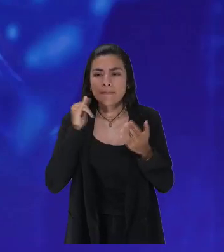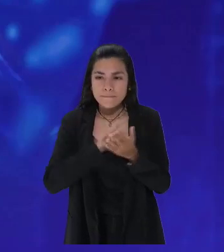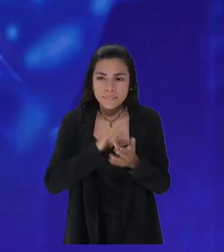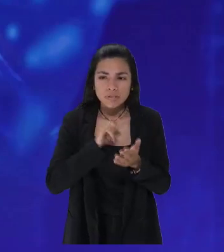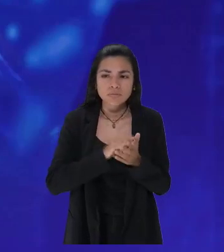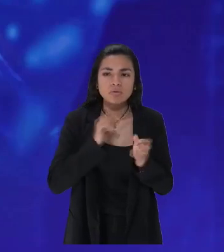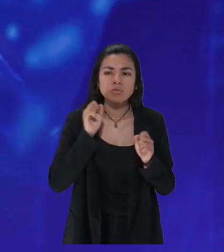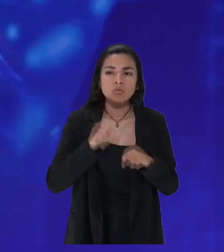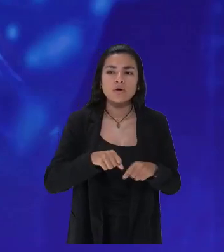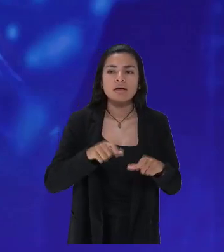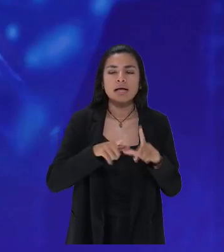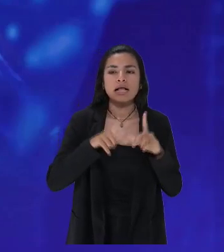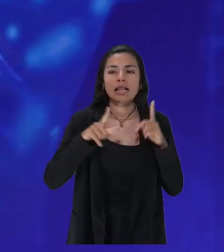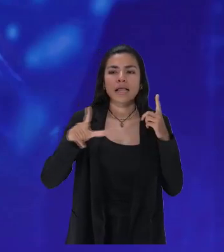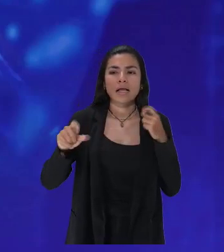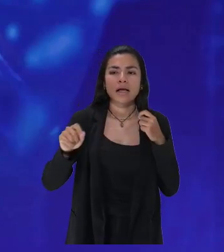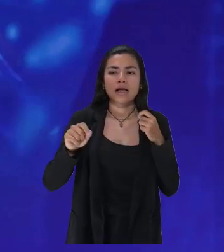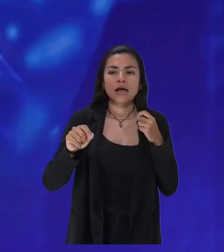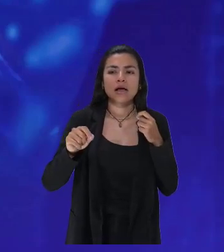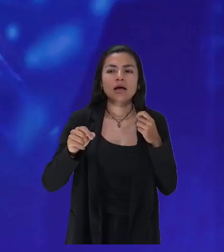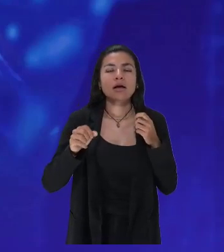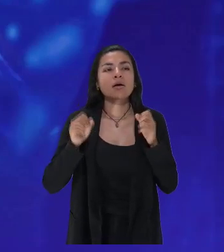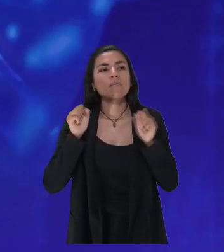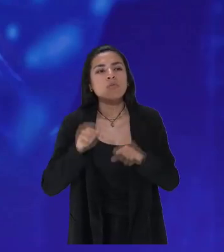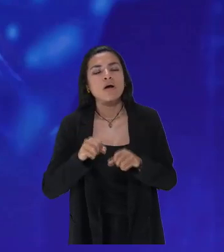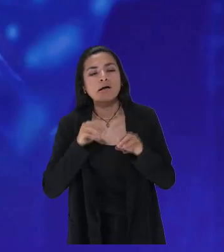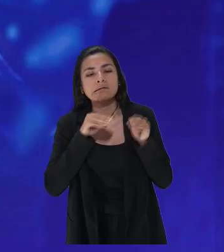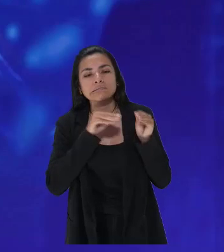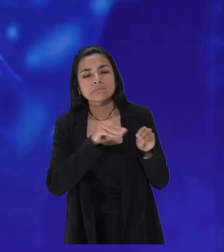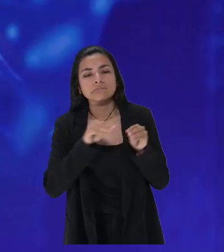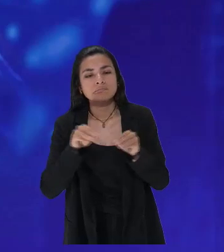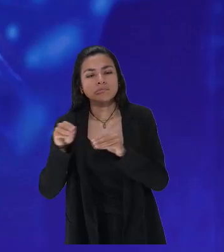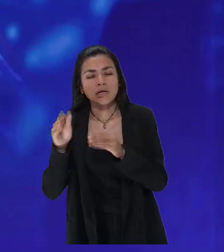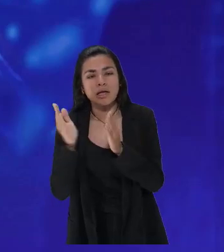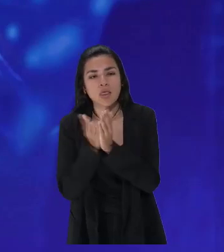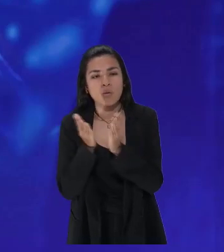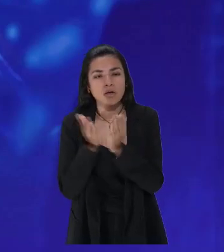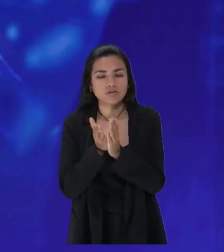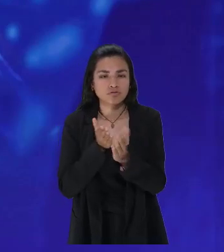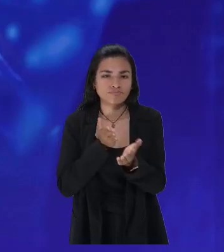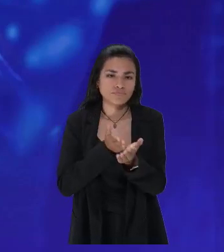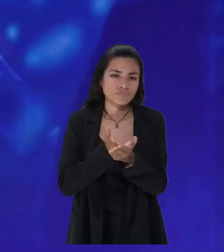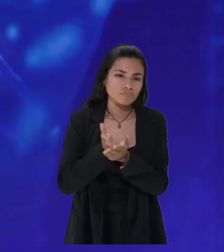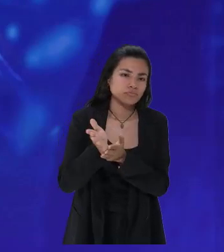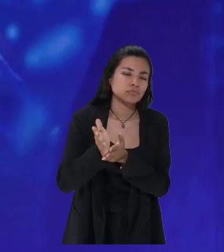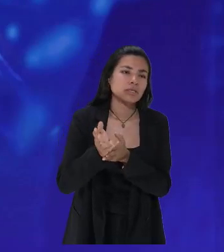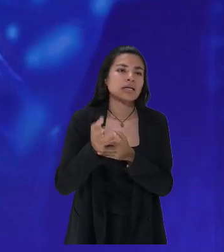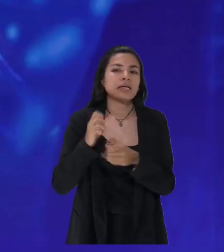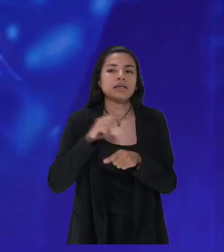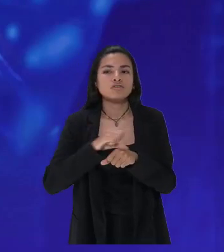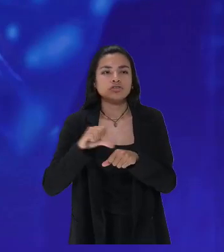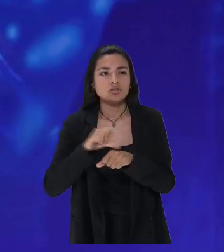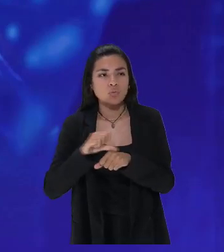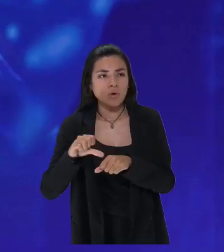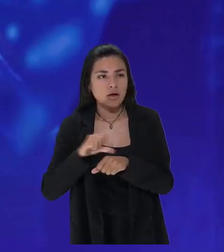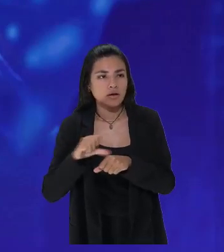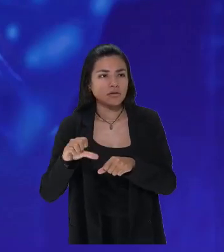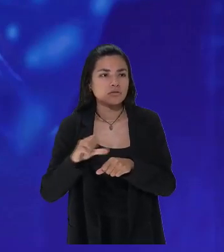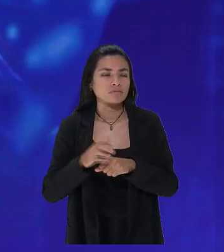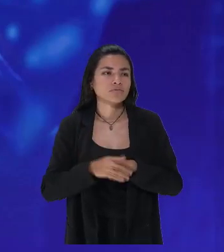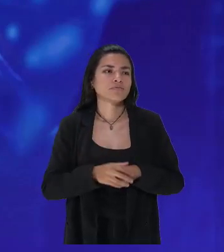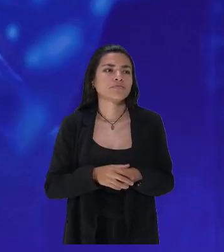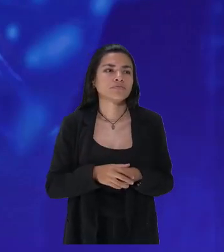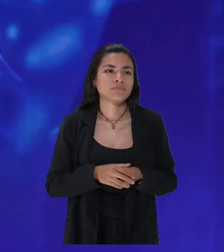alejadas, a reentrenar y a generar esa educación continua de los cirujanos de la mano de ese